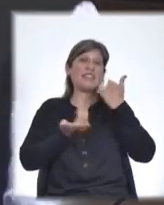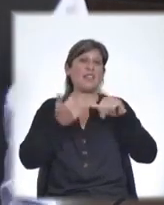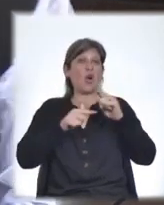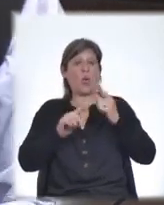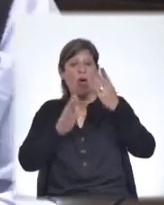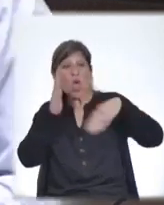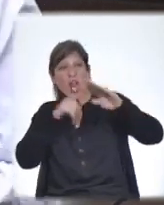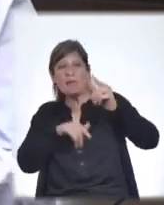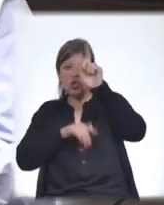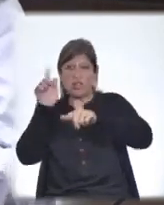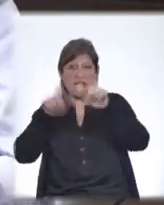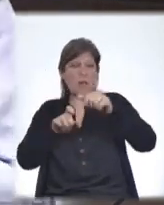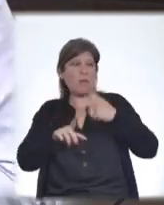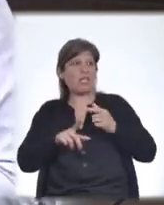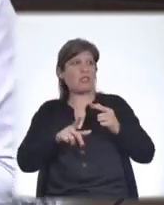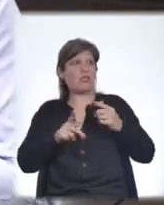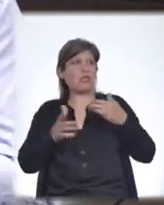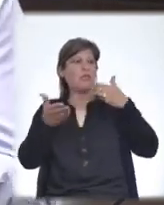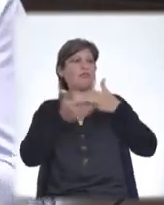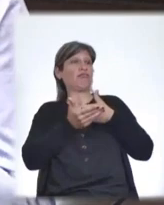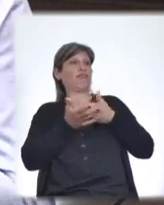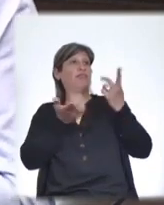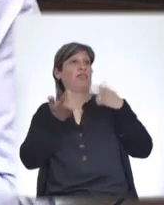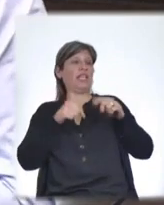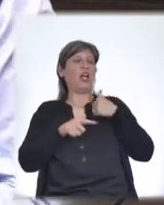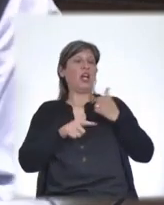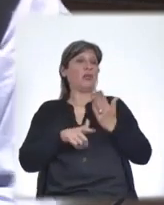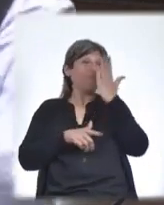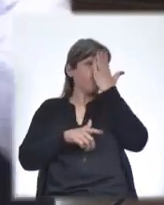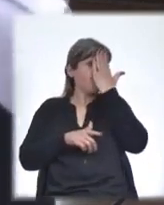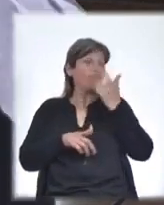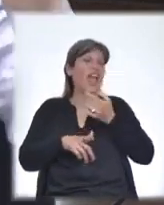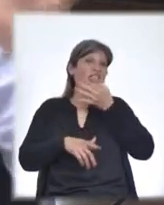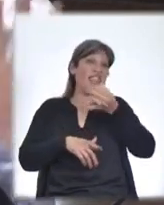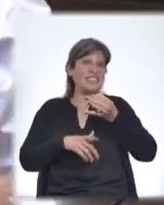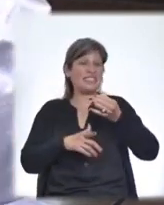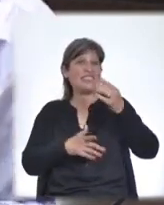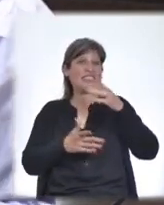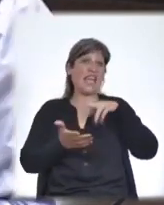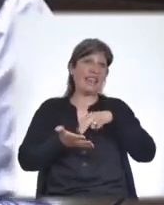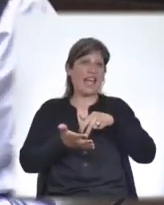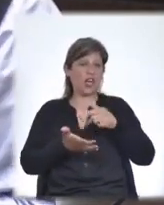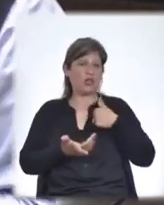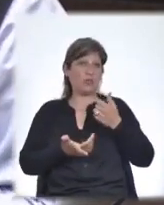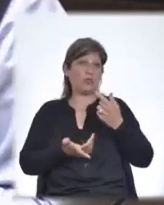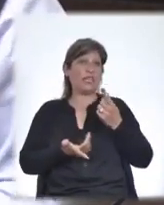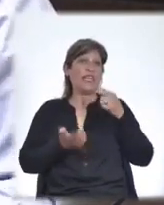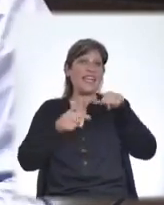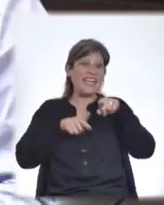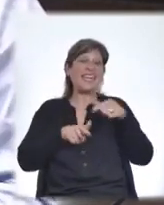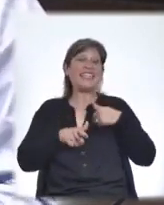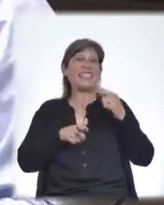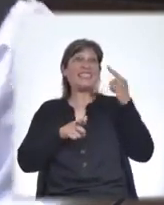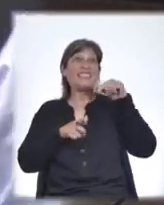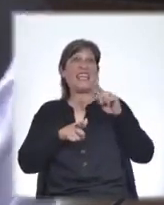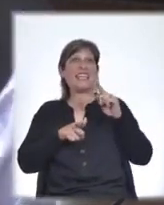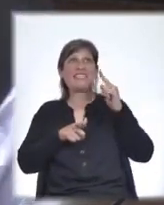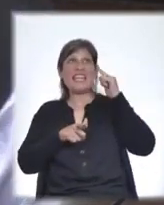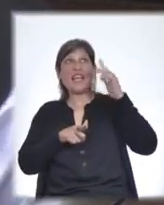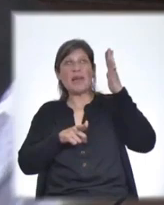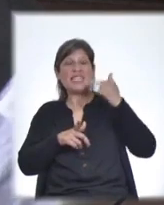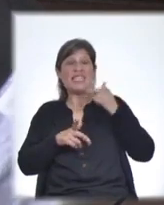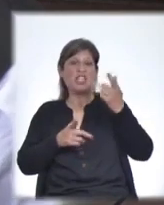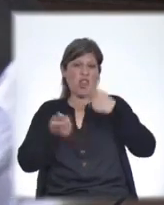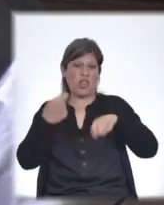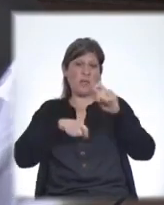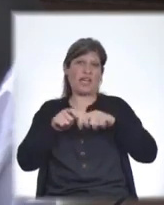queda postergada, como decía el tango, con la ñata contra el vidrio. Ese es el realismo mágico de mercado que nos quieren vender. Pareciera ser